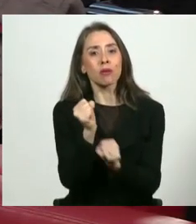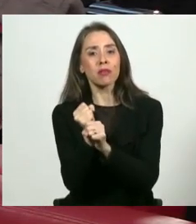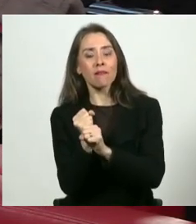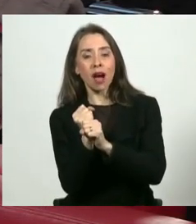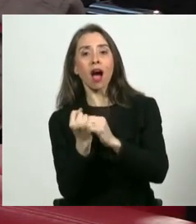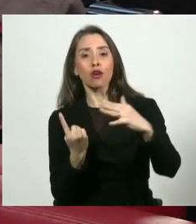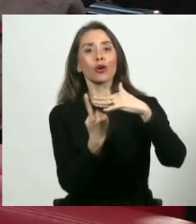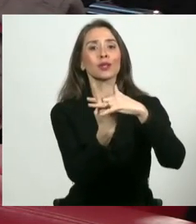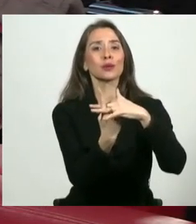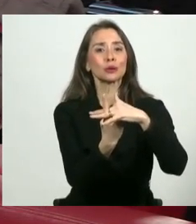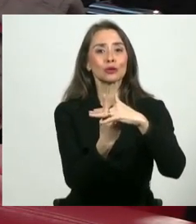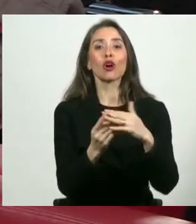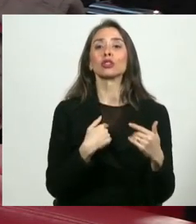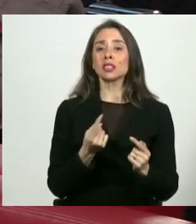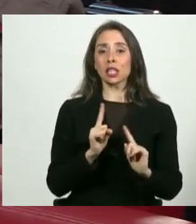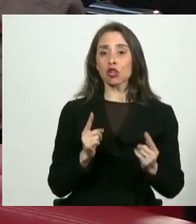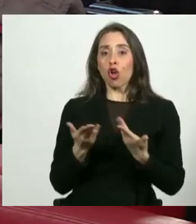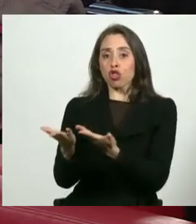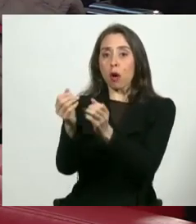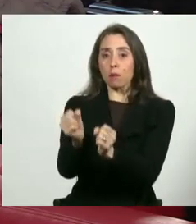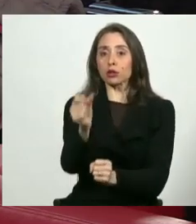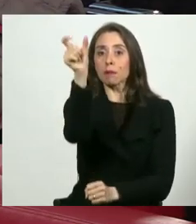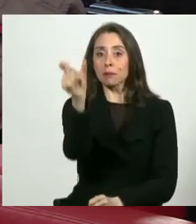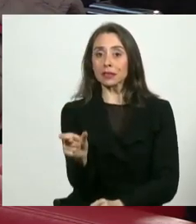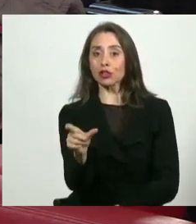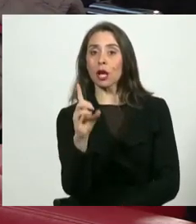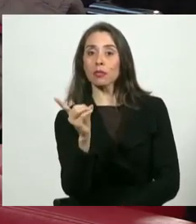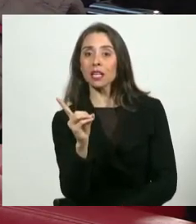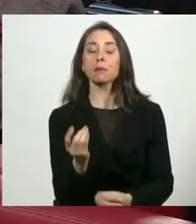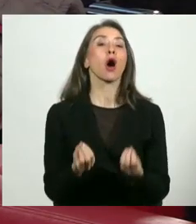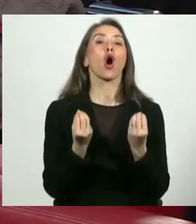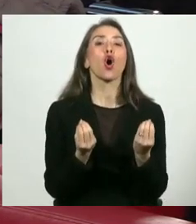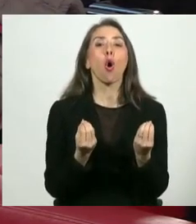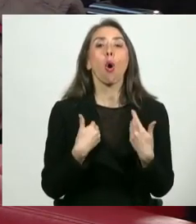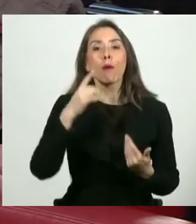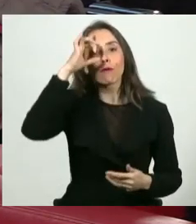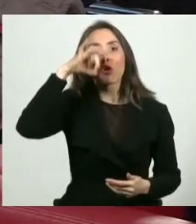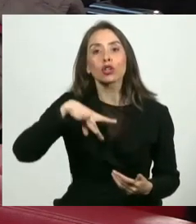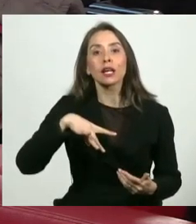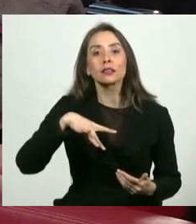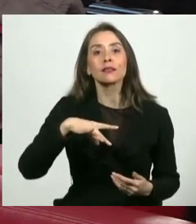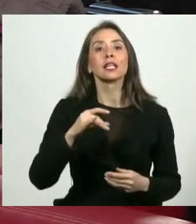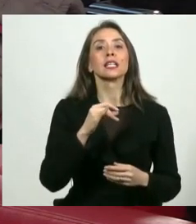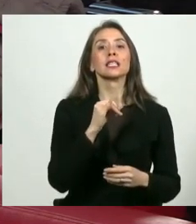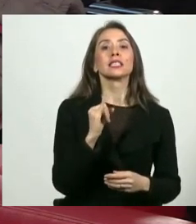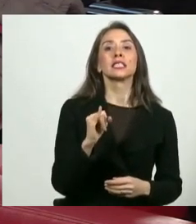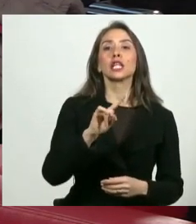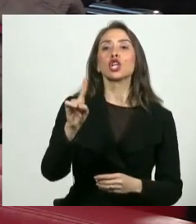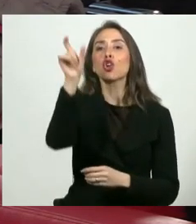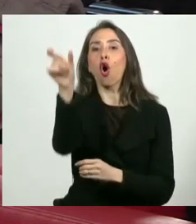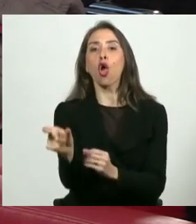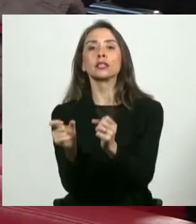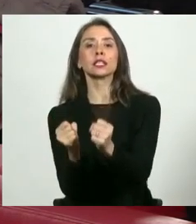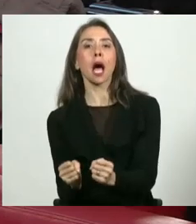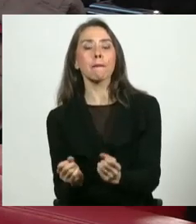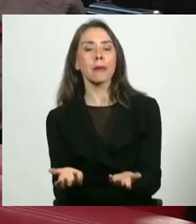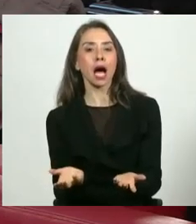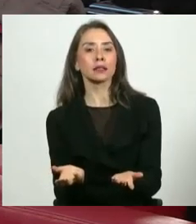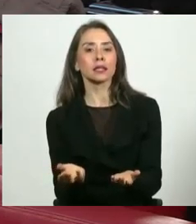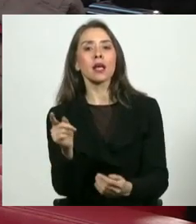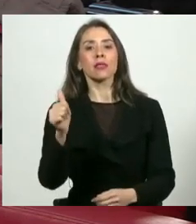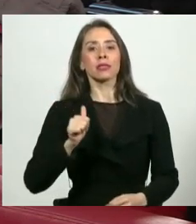posibilidades. Si yo no doy las posibilidades a las personas con discapacidad, ¿cómo voy a saber si era capaz o no era capaz